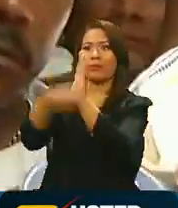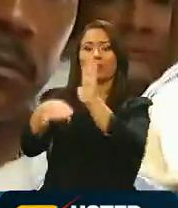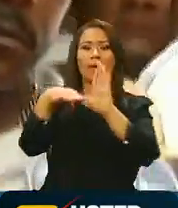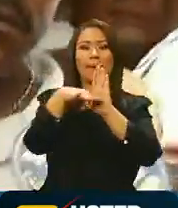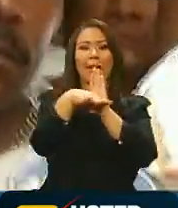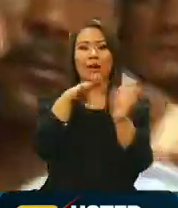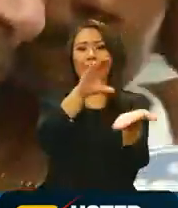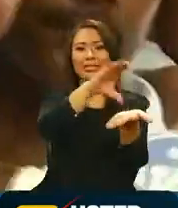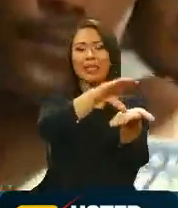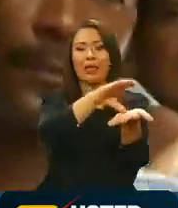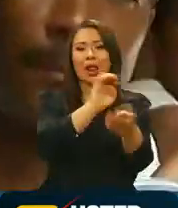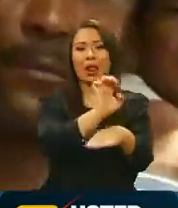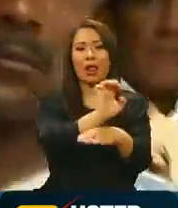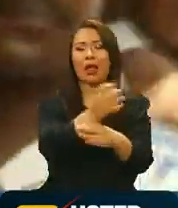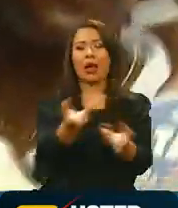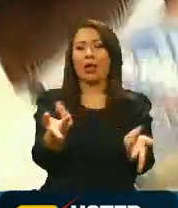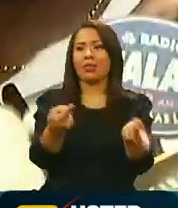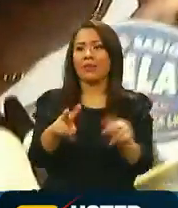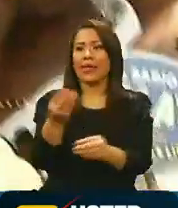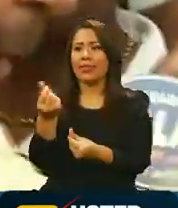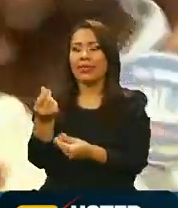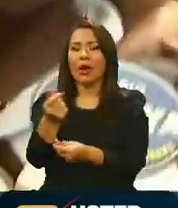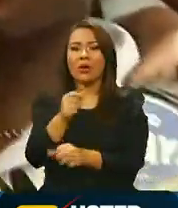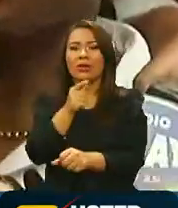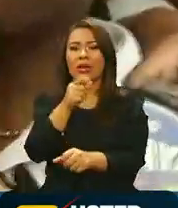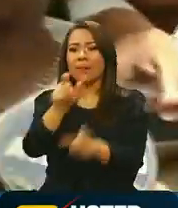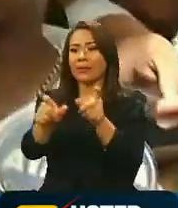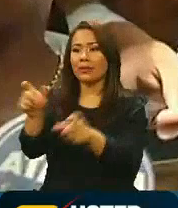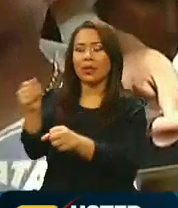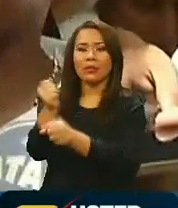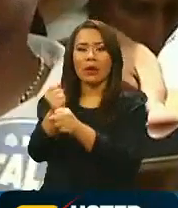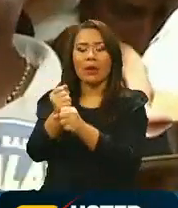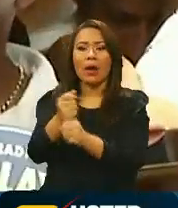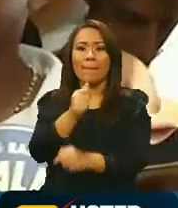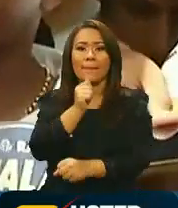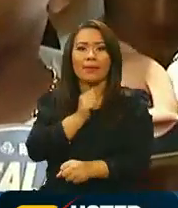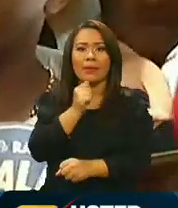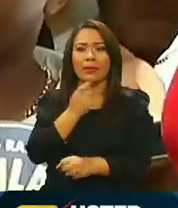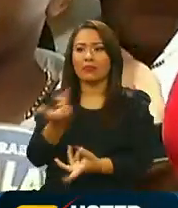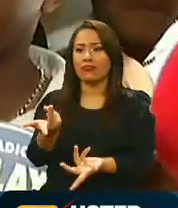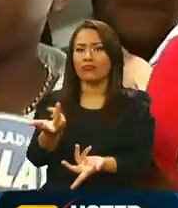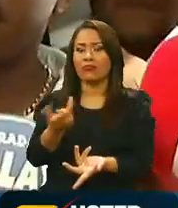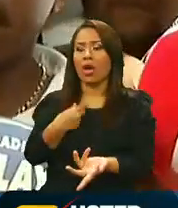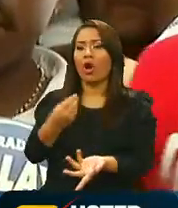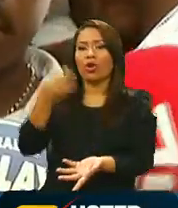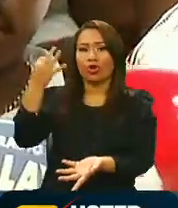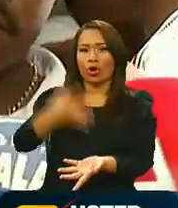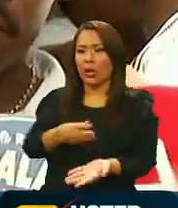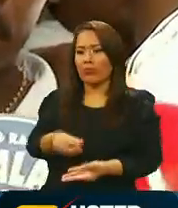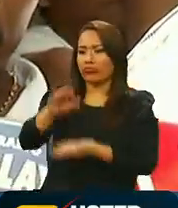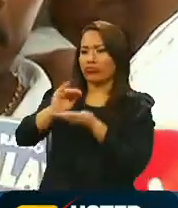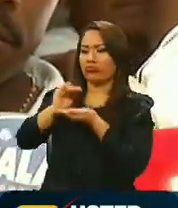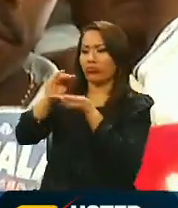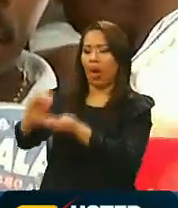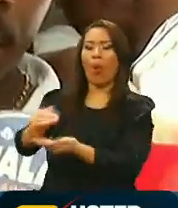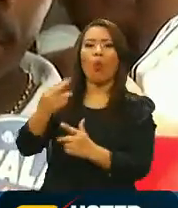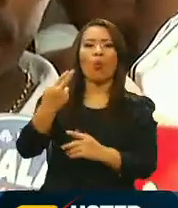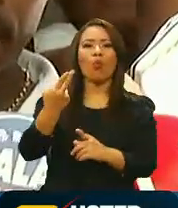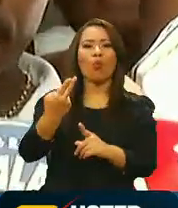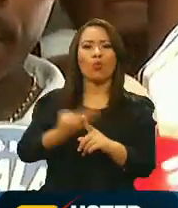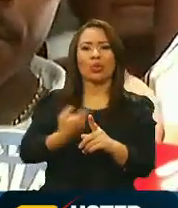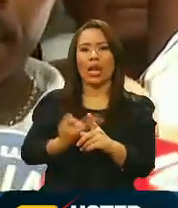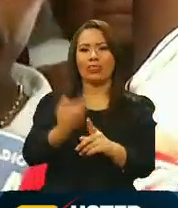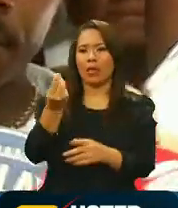Central, al de los trabajadores privados en materia de recibir completas sus utilidades, al dinero